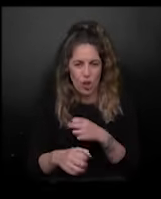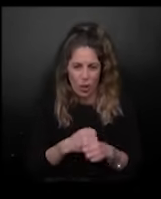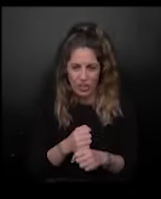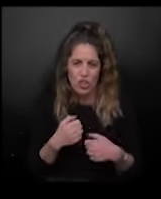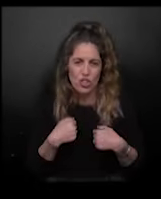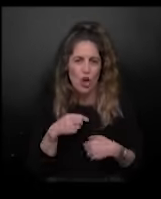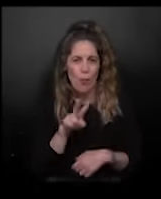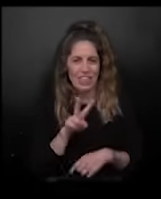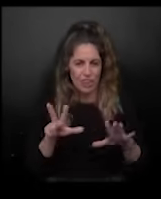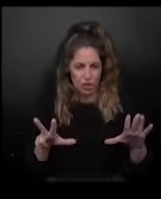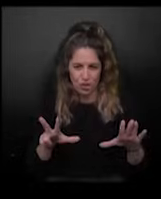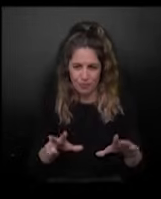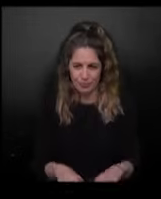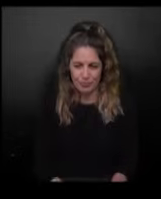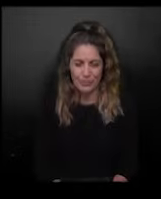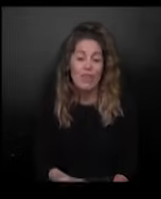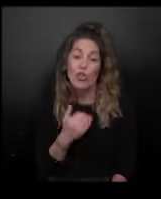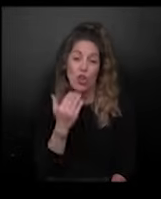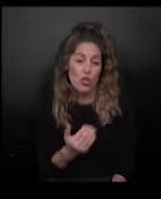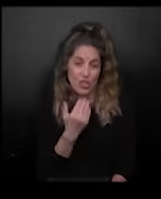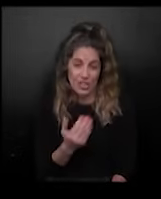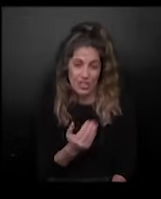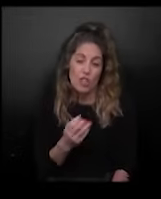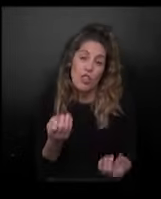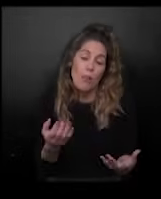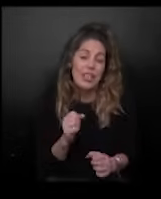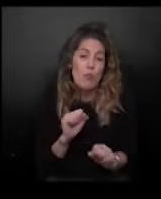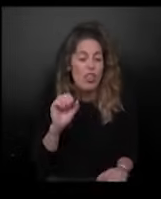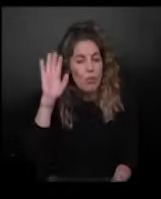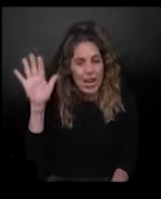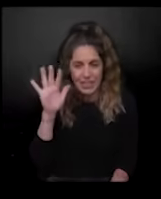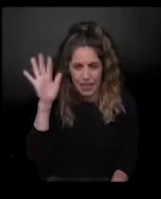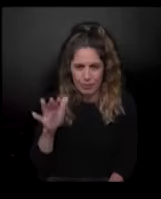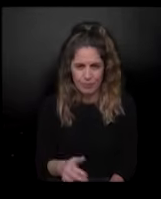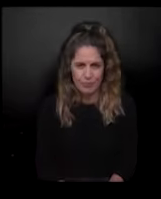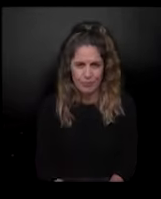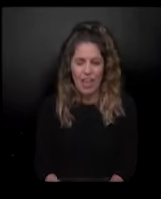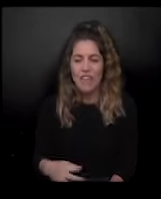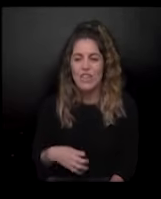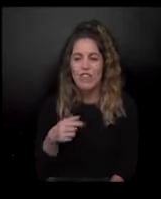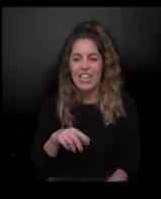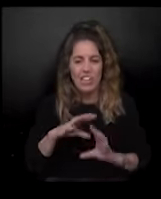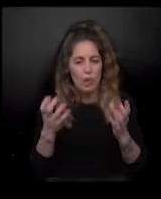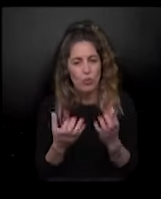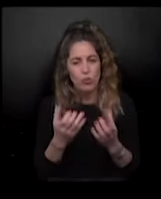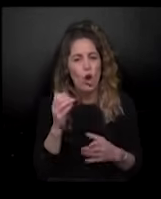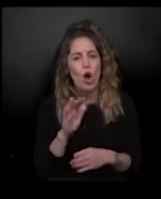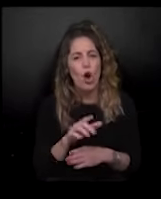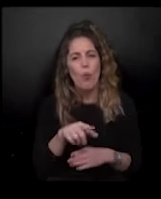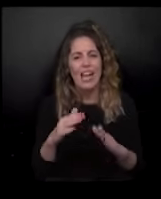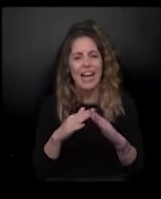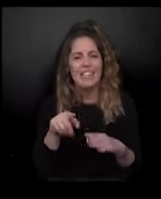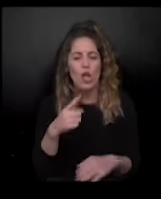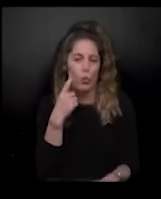y yo con 28 No lo sé solo me lo puedo imaginar vive en este mundo como si fuera la casa de tu